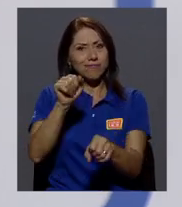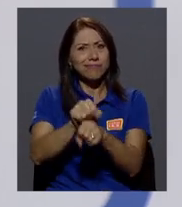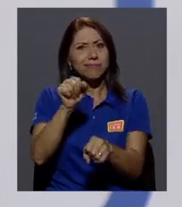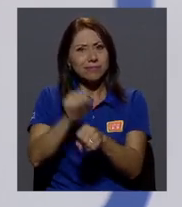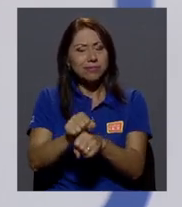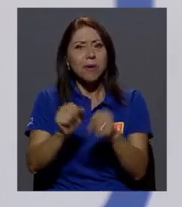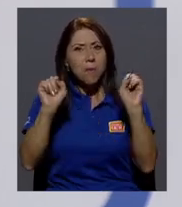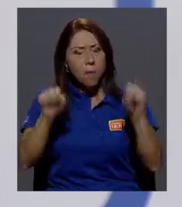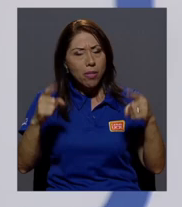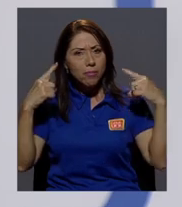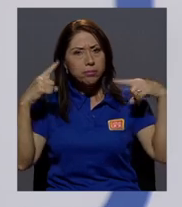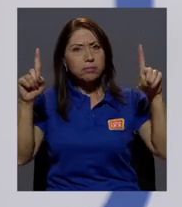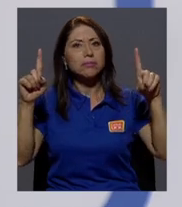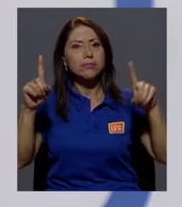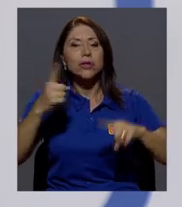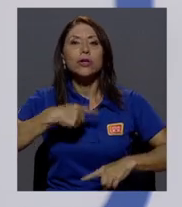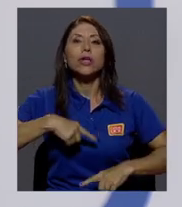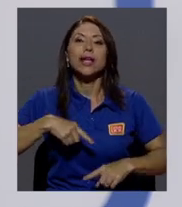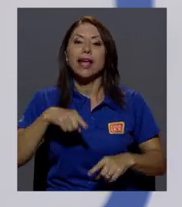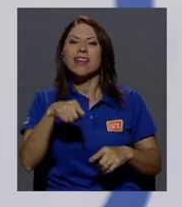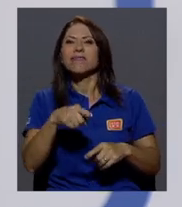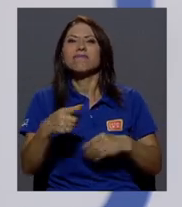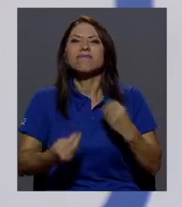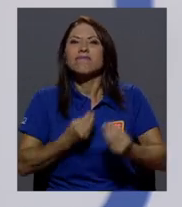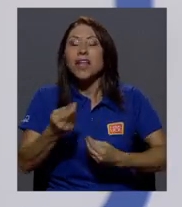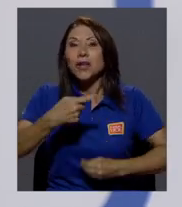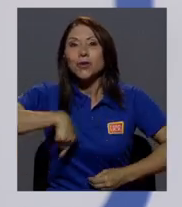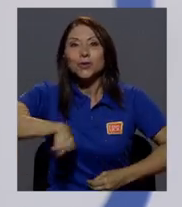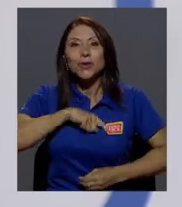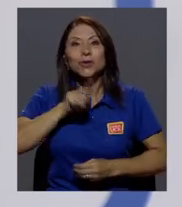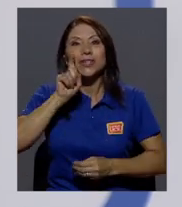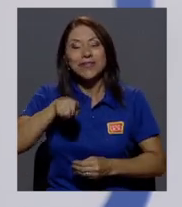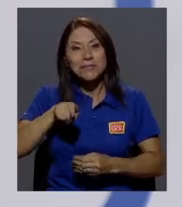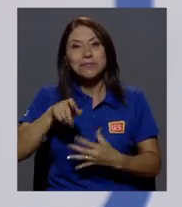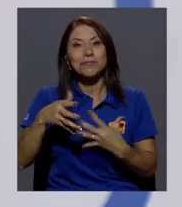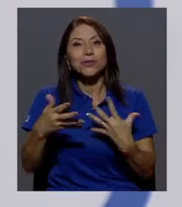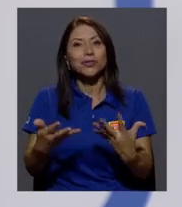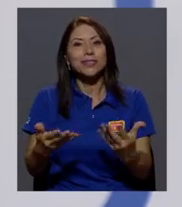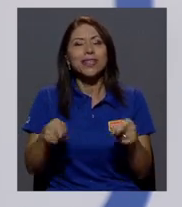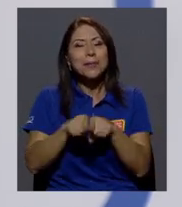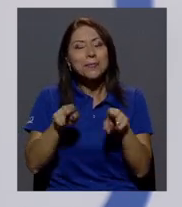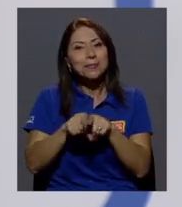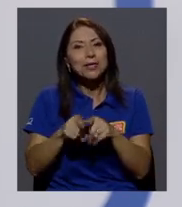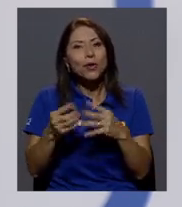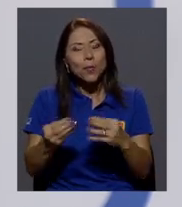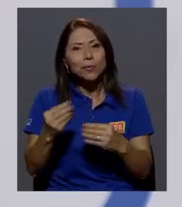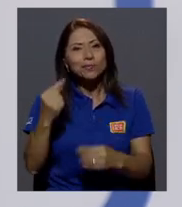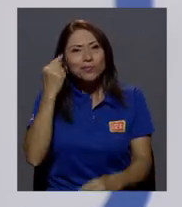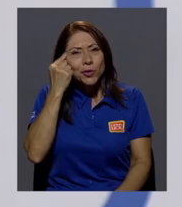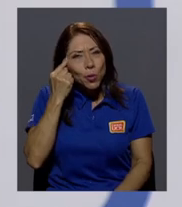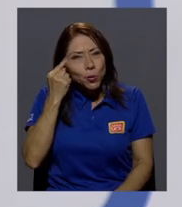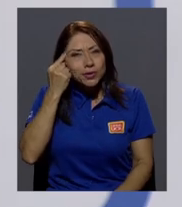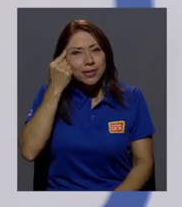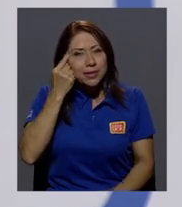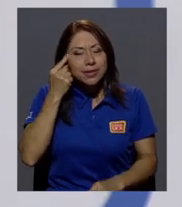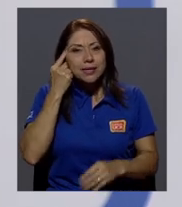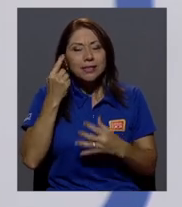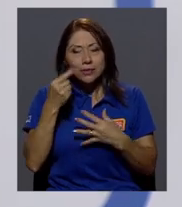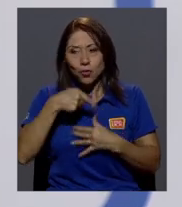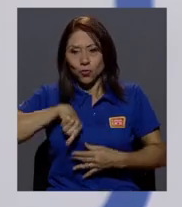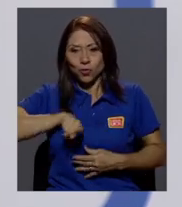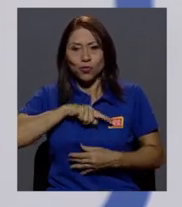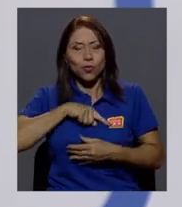viable nosotros tenemos que meternos en una parte del consejo concientización verdad a